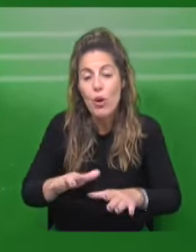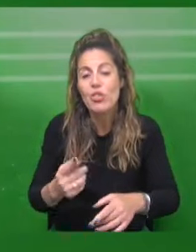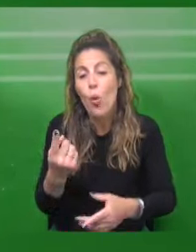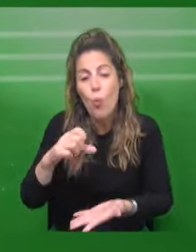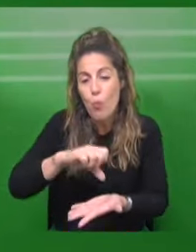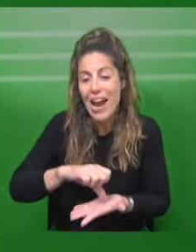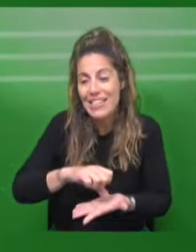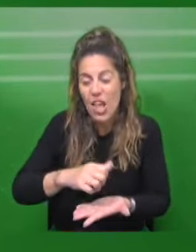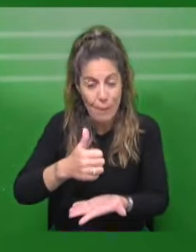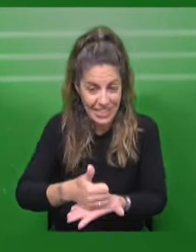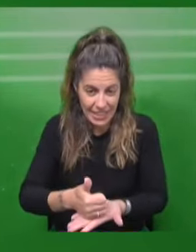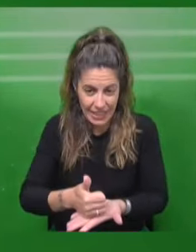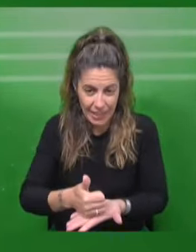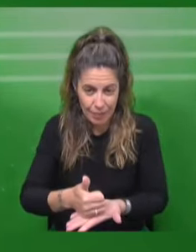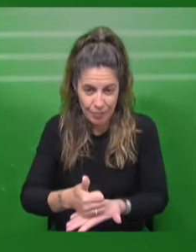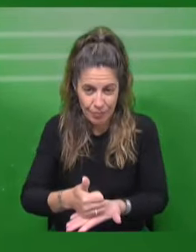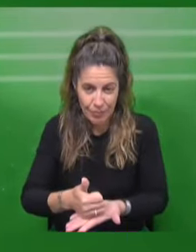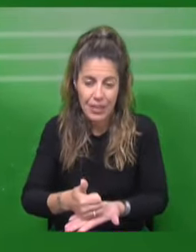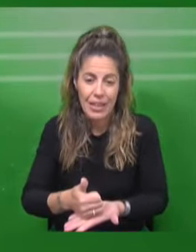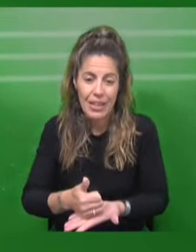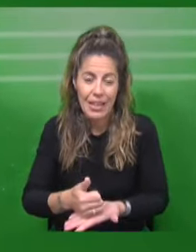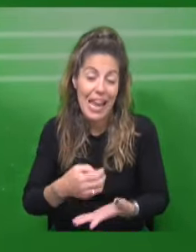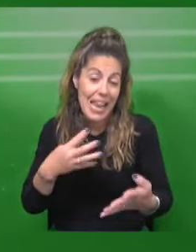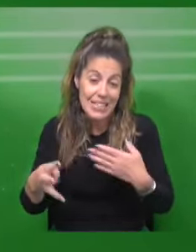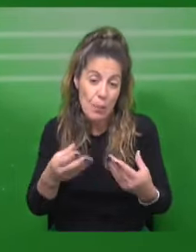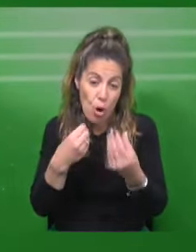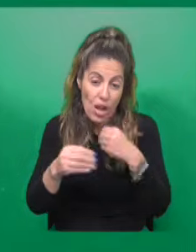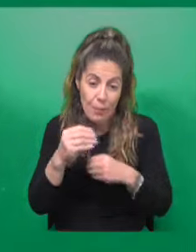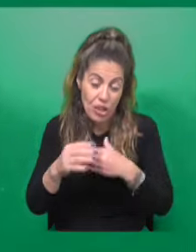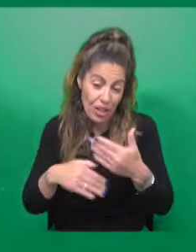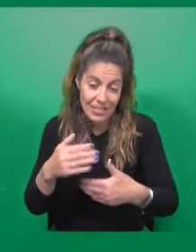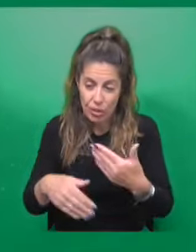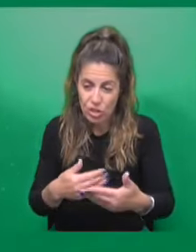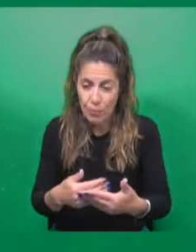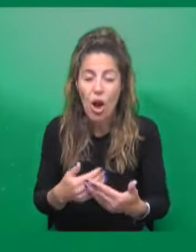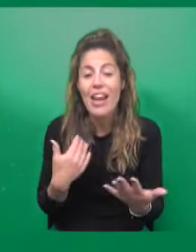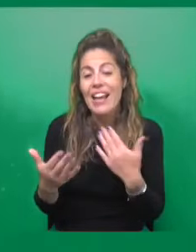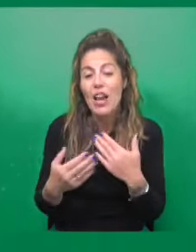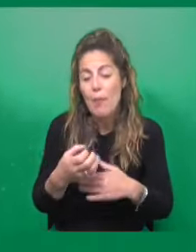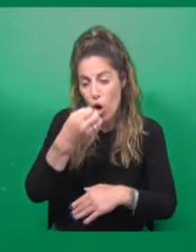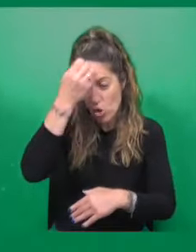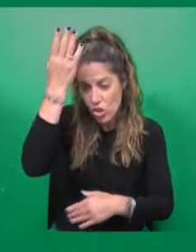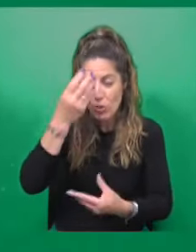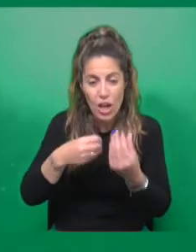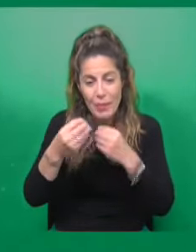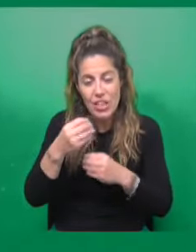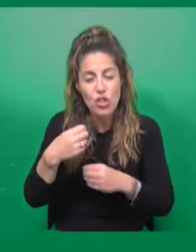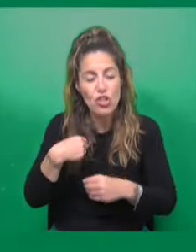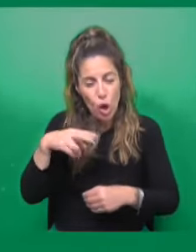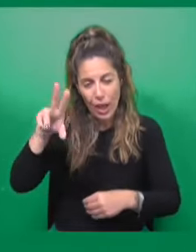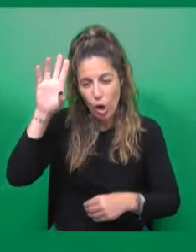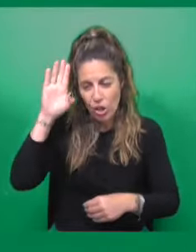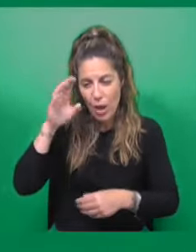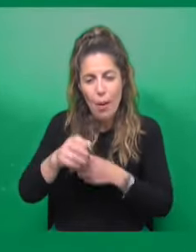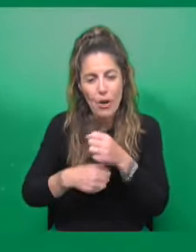país presente eh en laeso alimentos que vamos a hac ahora que habla de concepto de alimentación y yo me recordaba esto porque en el